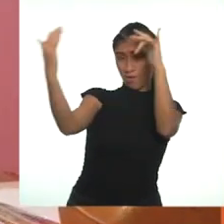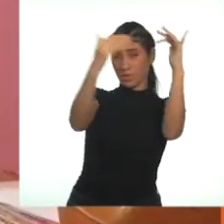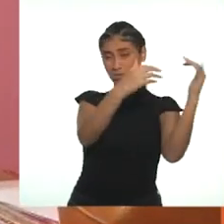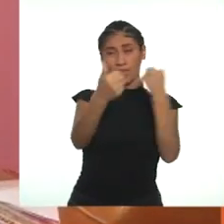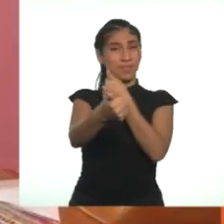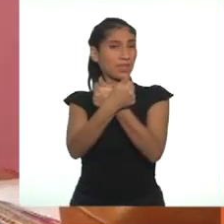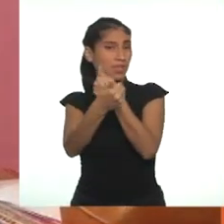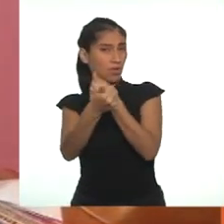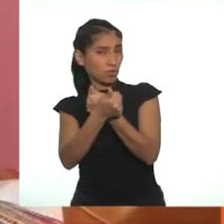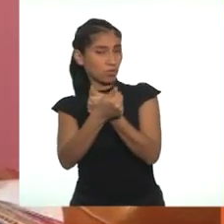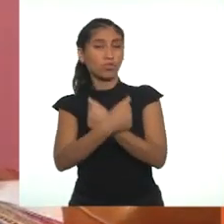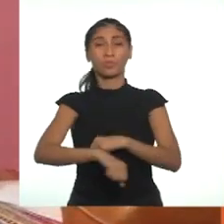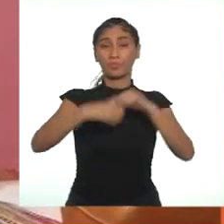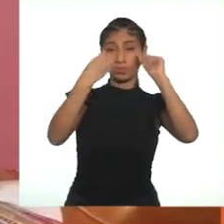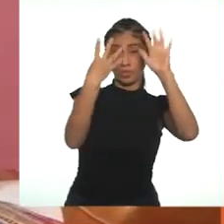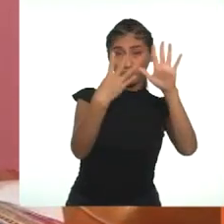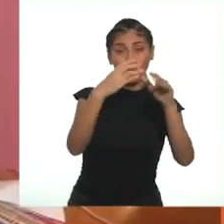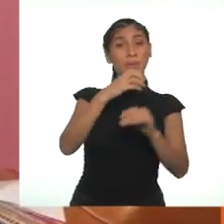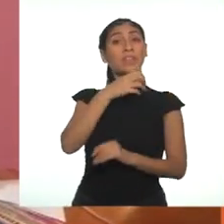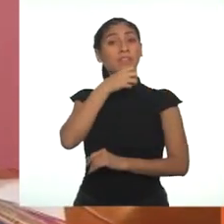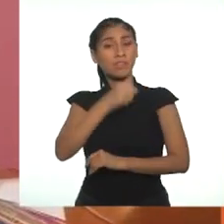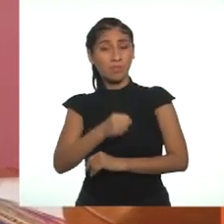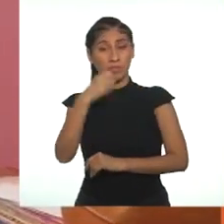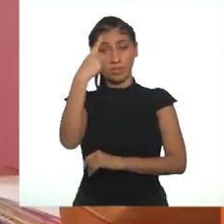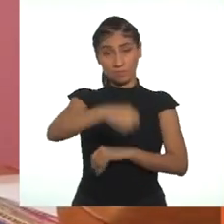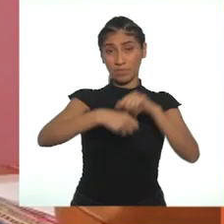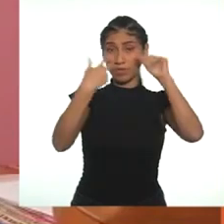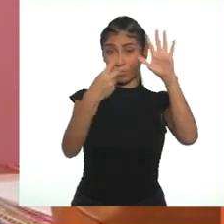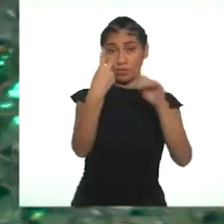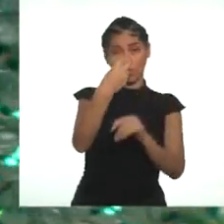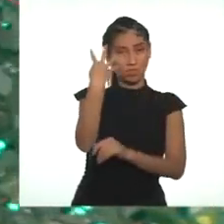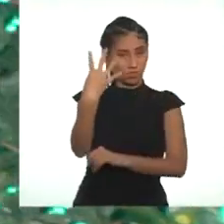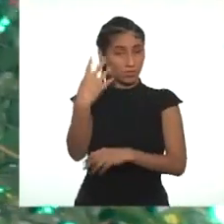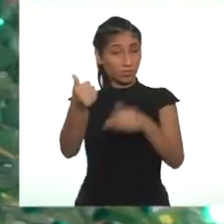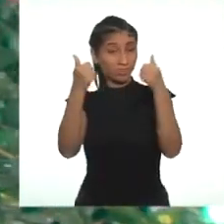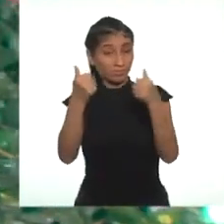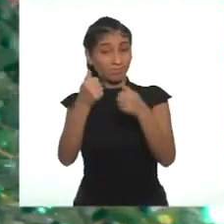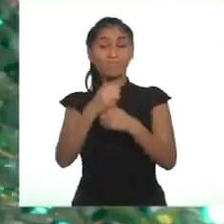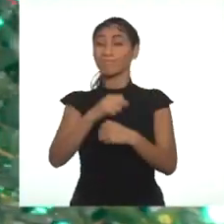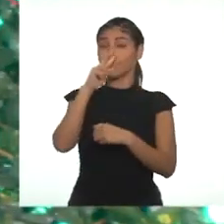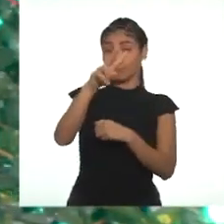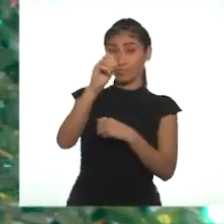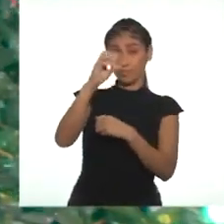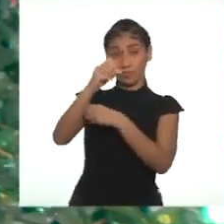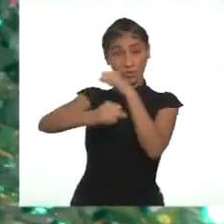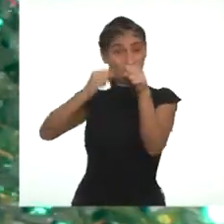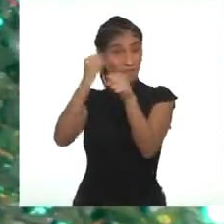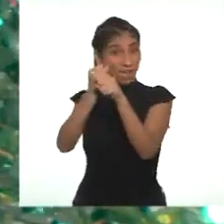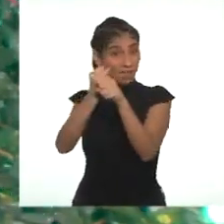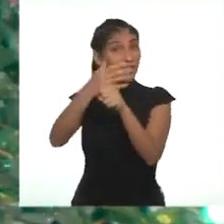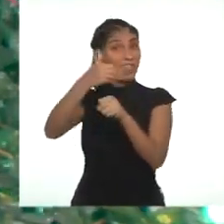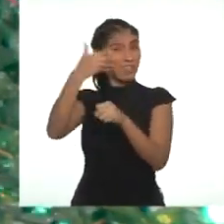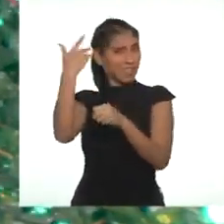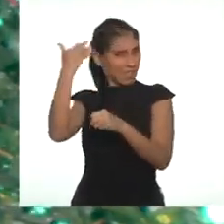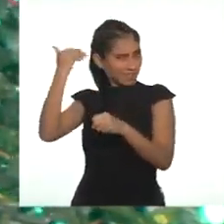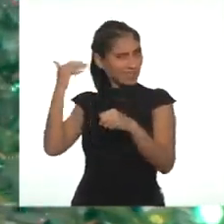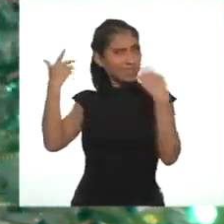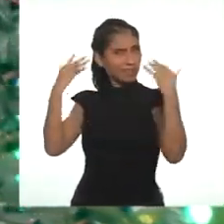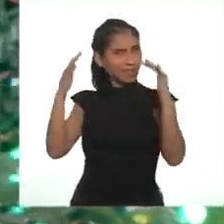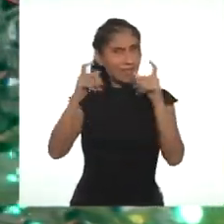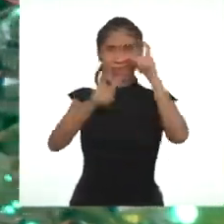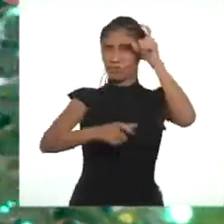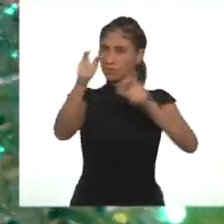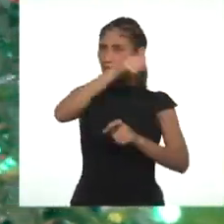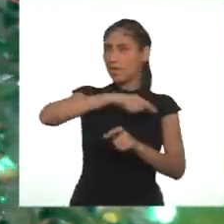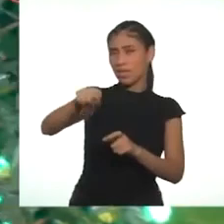de la batalla de Ayacucho, el 9 de diciembre de 1824. Hace más de 200 años, las peruanas y